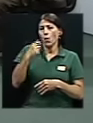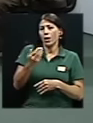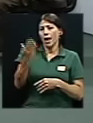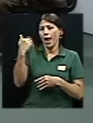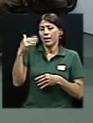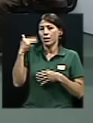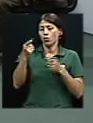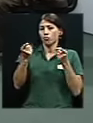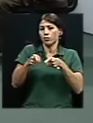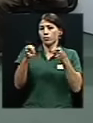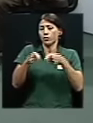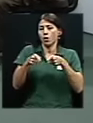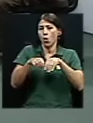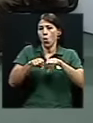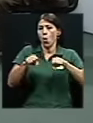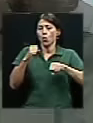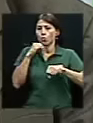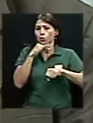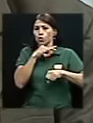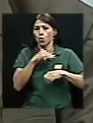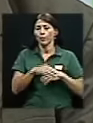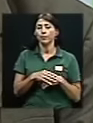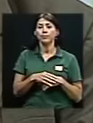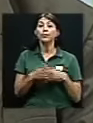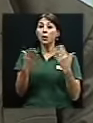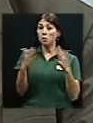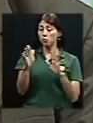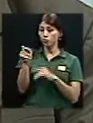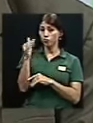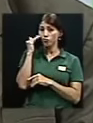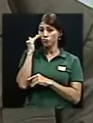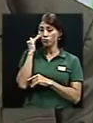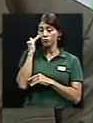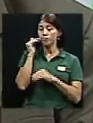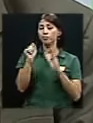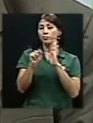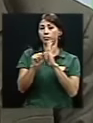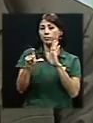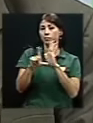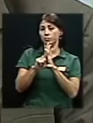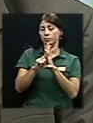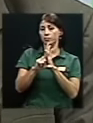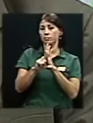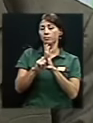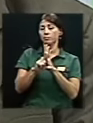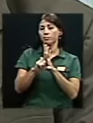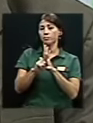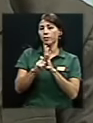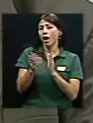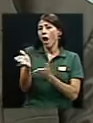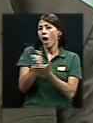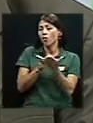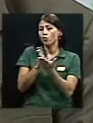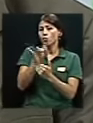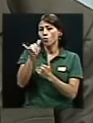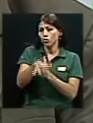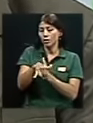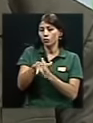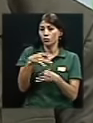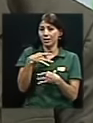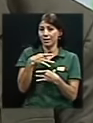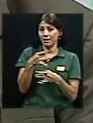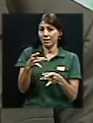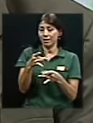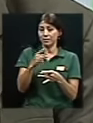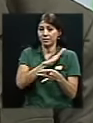corrupción? Bueno, ustedes saben que en la Asamblea Legislativa algunos proyectos que son de interés